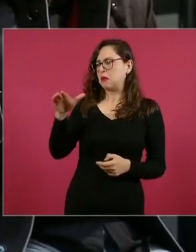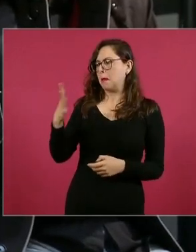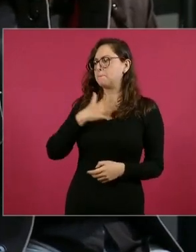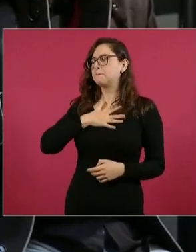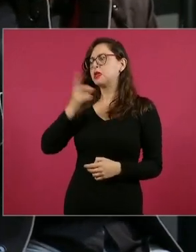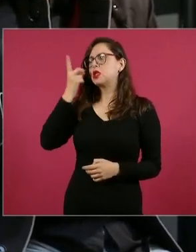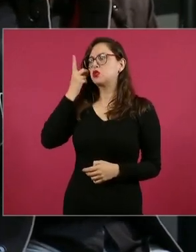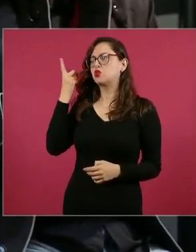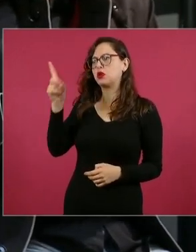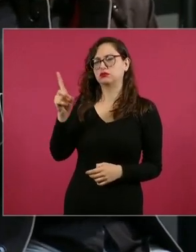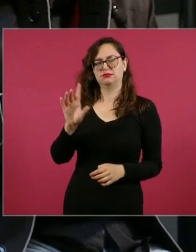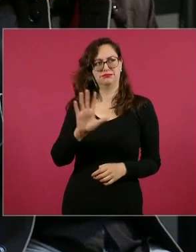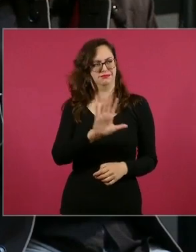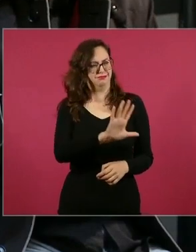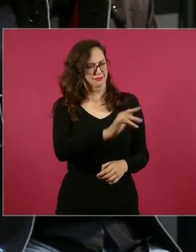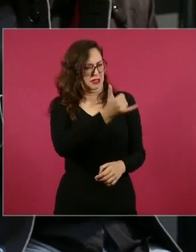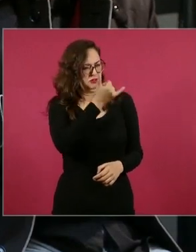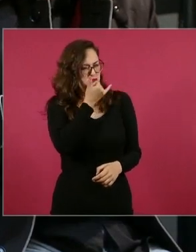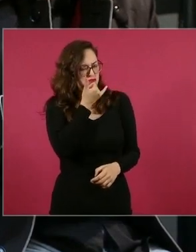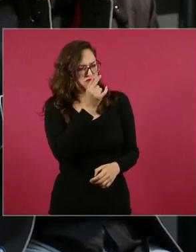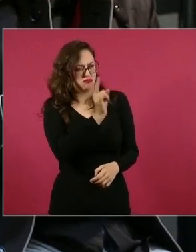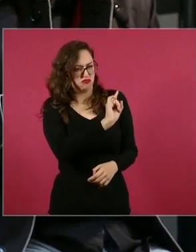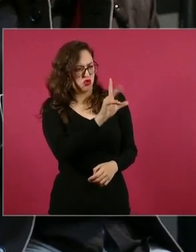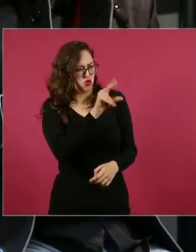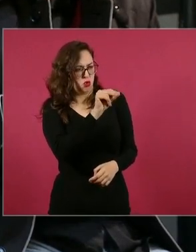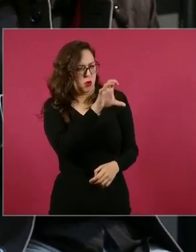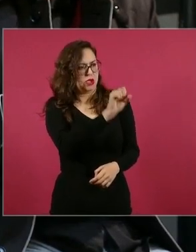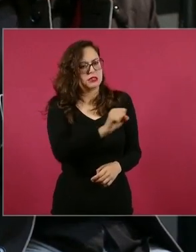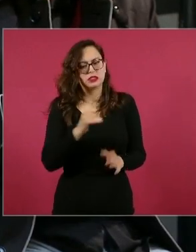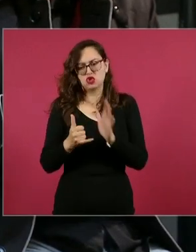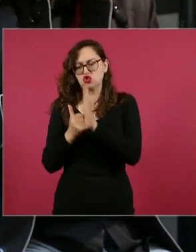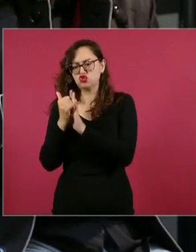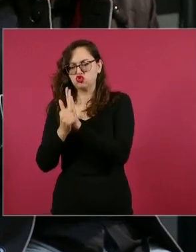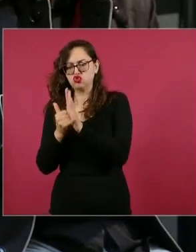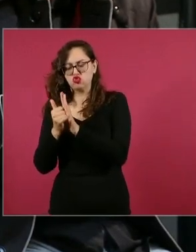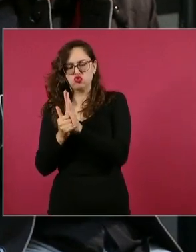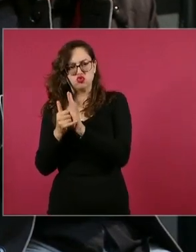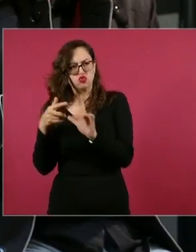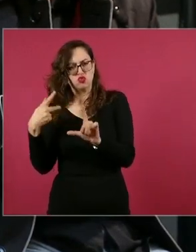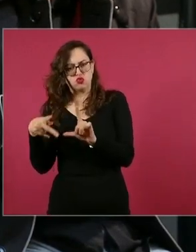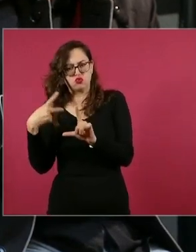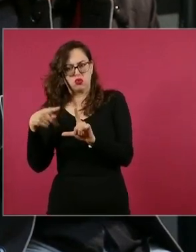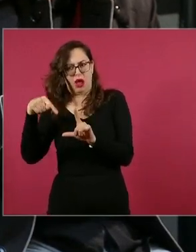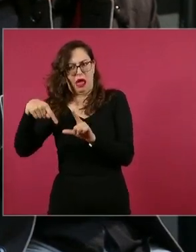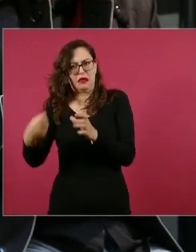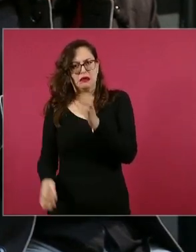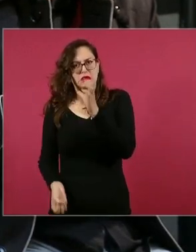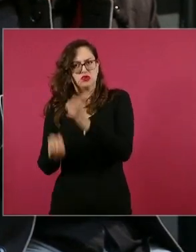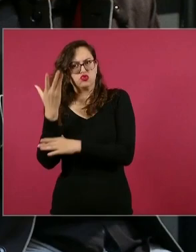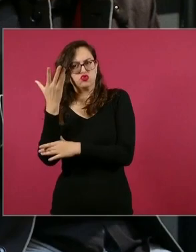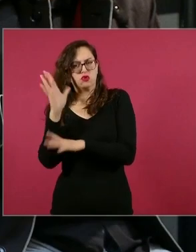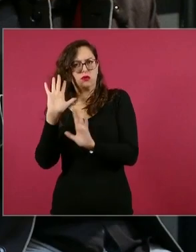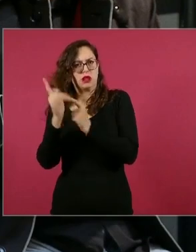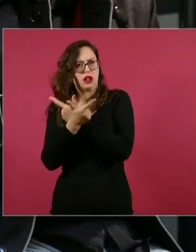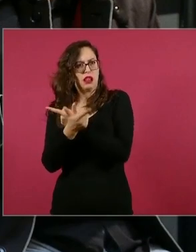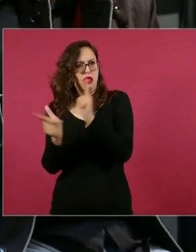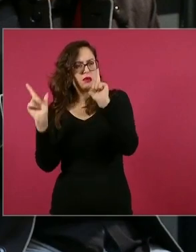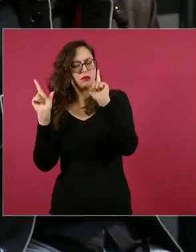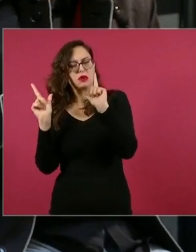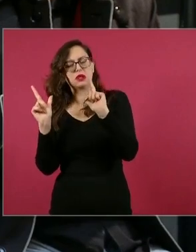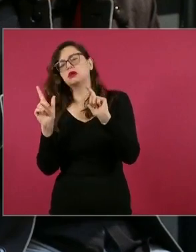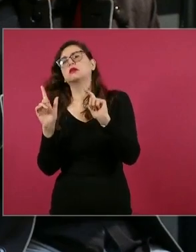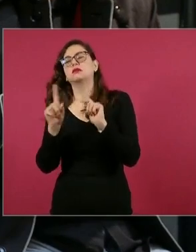la revisión correspondiente la televisora aceptó que no contaba con los derechos que